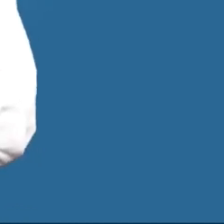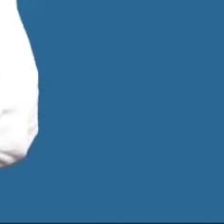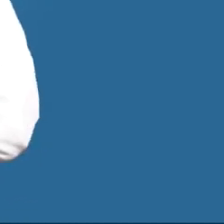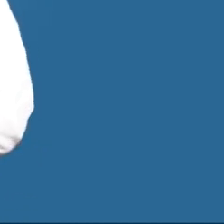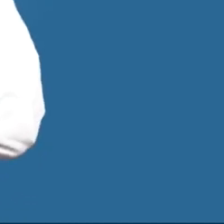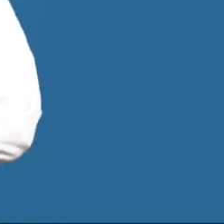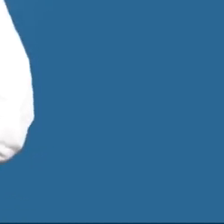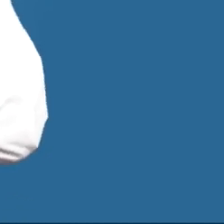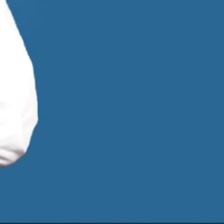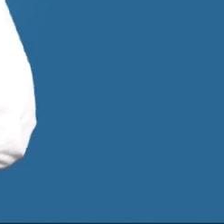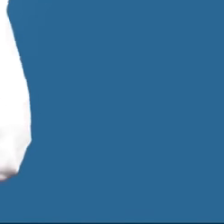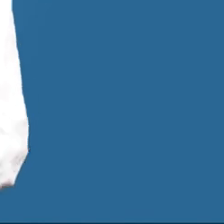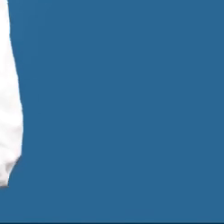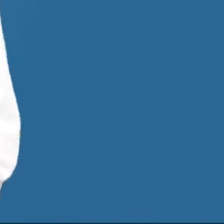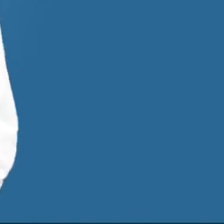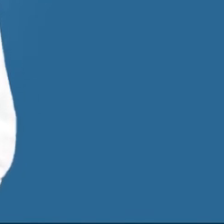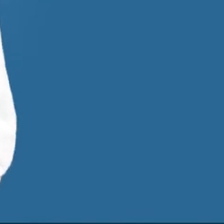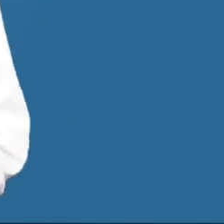nuevas palabras.